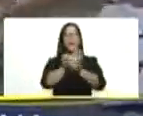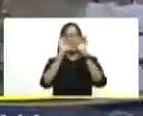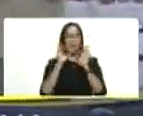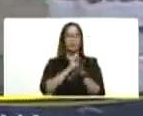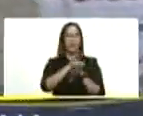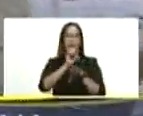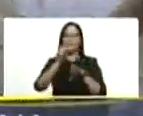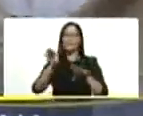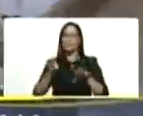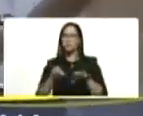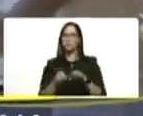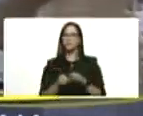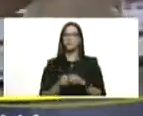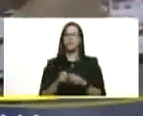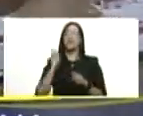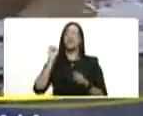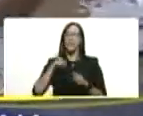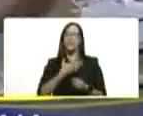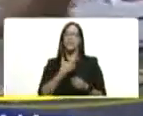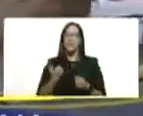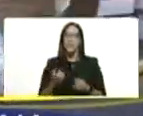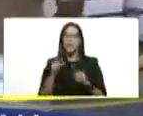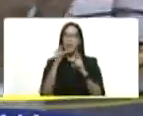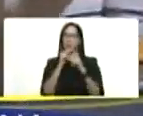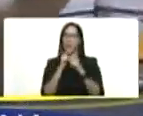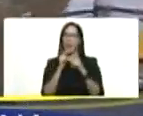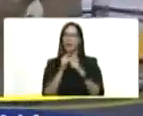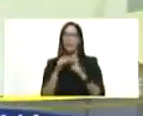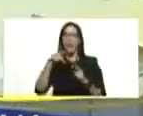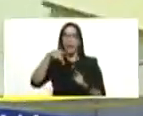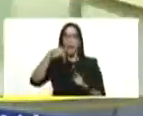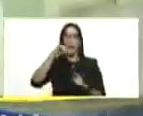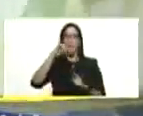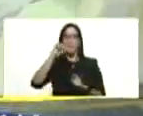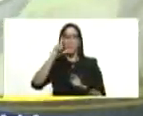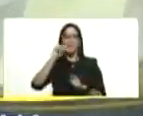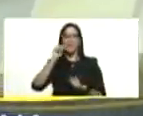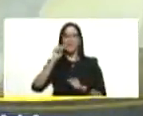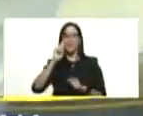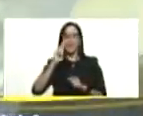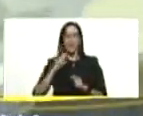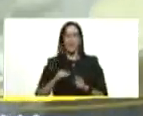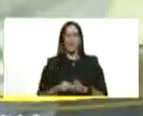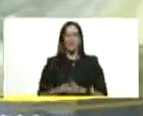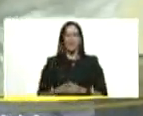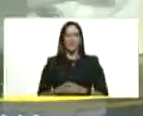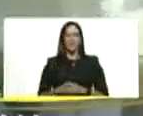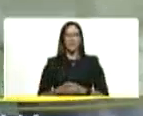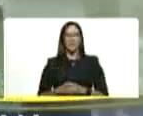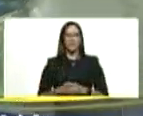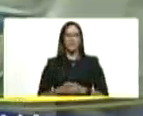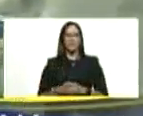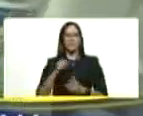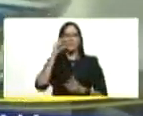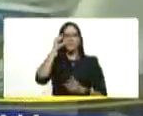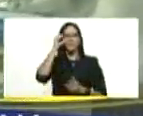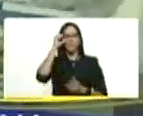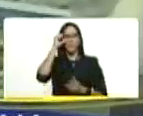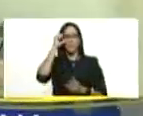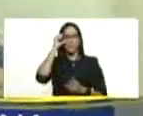distribución. Yo quiero también darle la palabra a Pilar Ochoa, Pilar Josefina Rojas, que